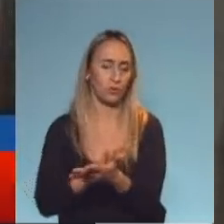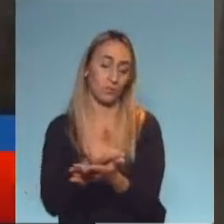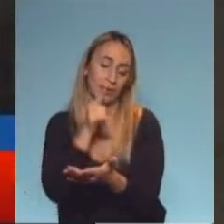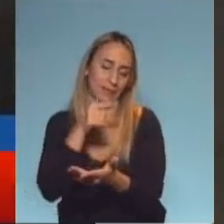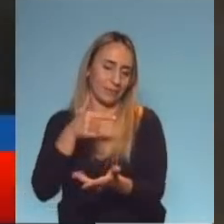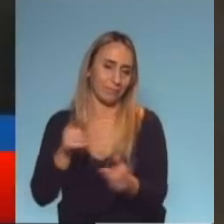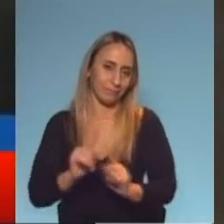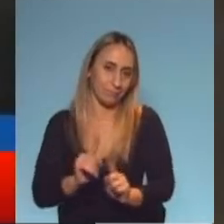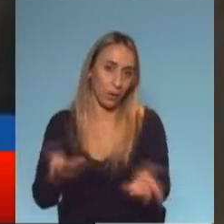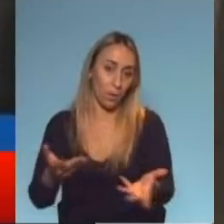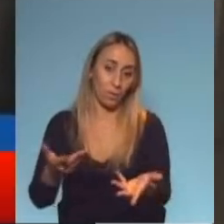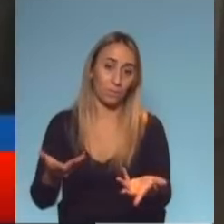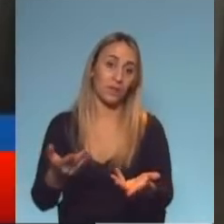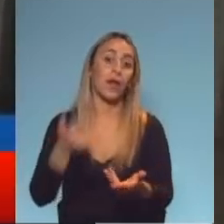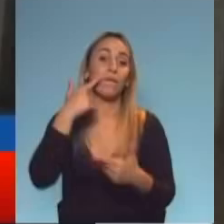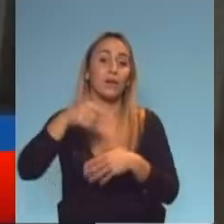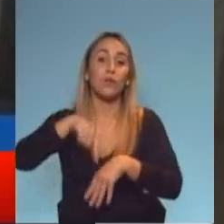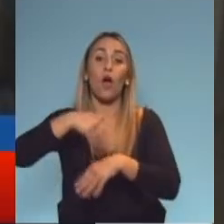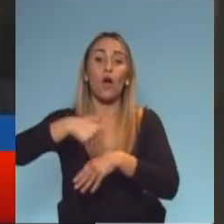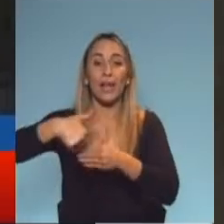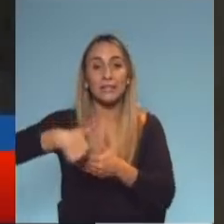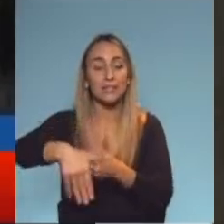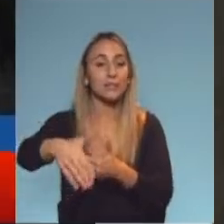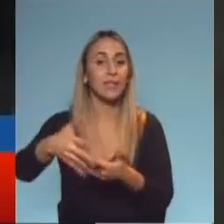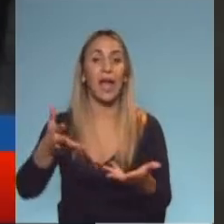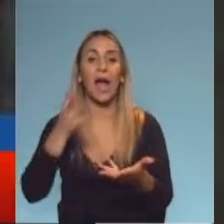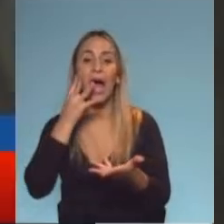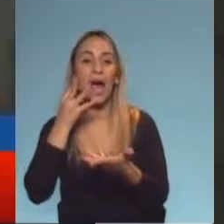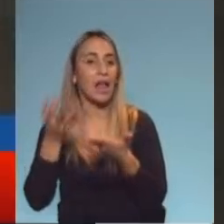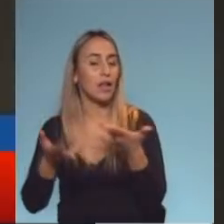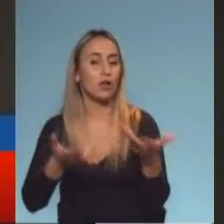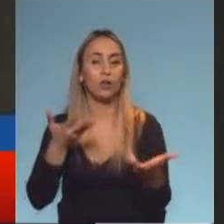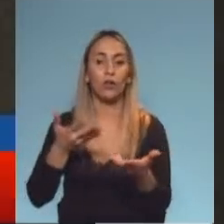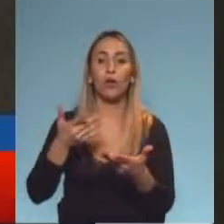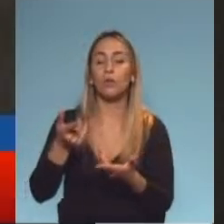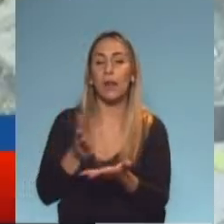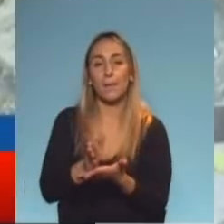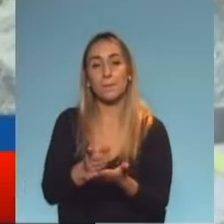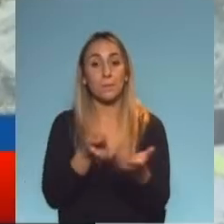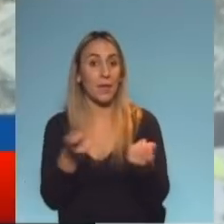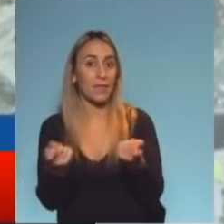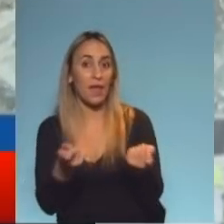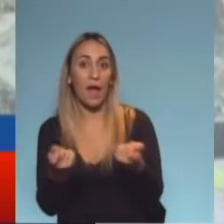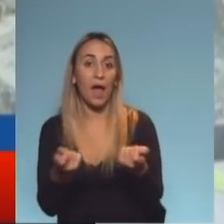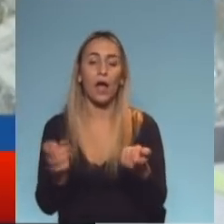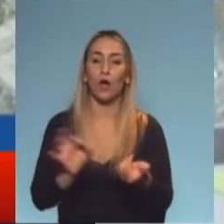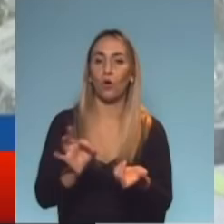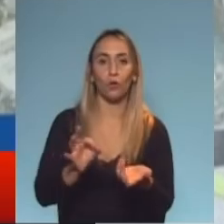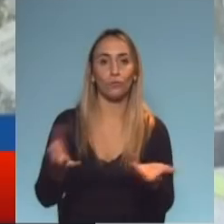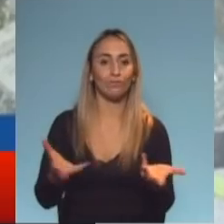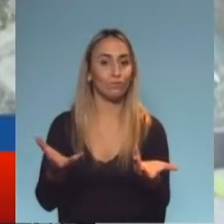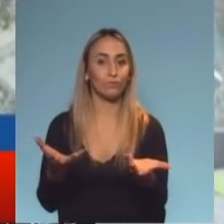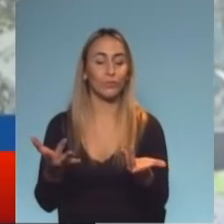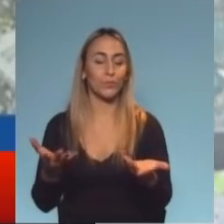Bueno, habrá que ver también en las próximas horas si hay algún tipo de acercamiento, de mediación entre las partes para poder, bueno, tomar